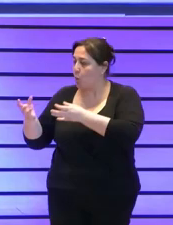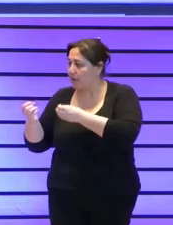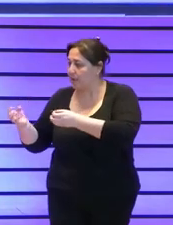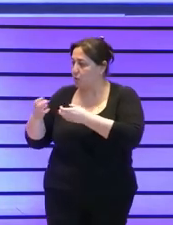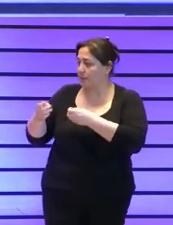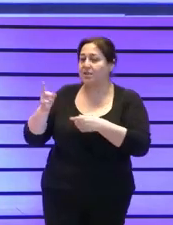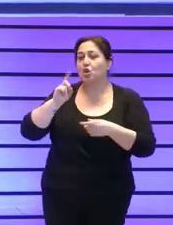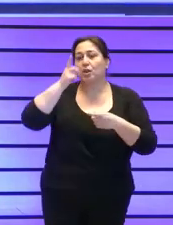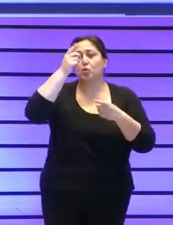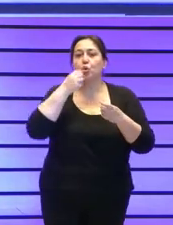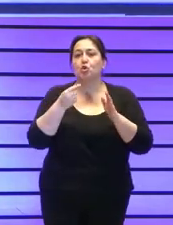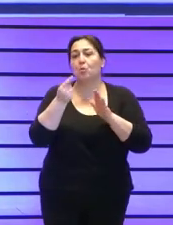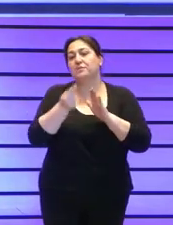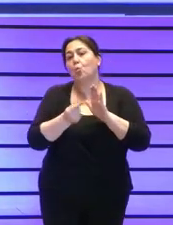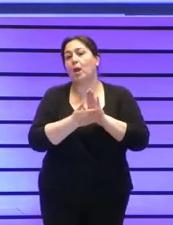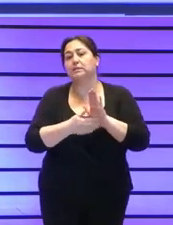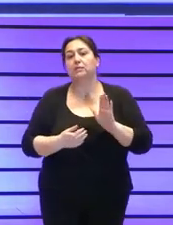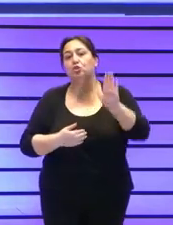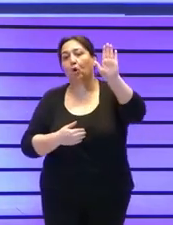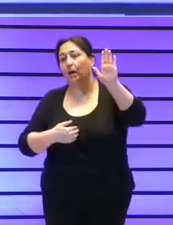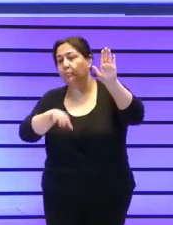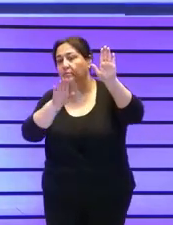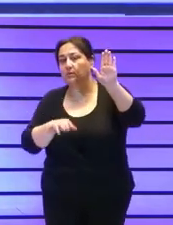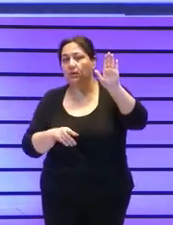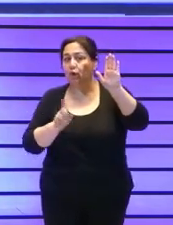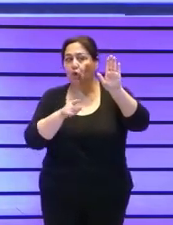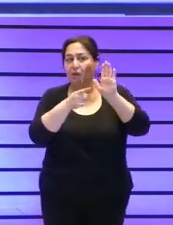que lanza la cuenta y la rinde, no. Es que